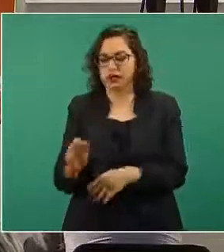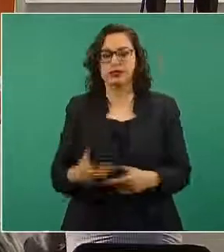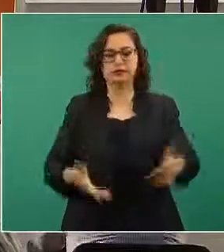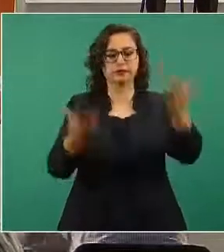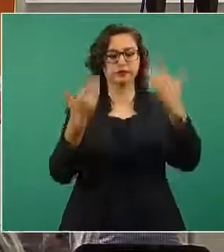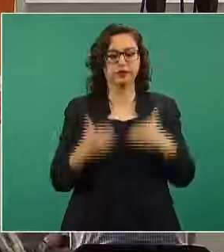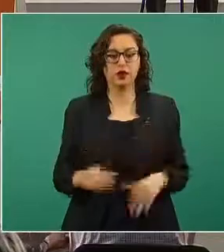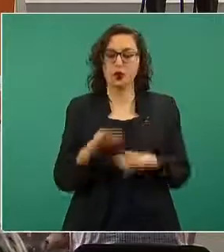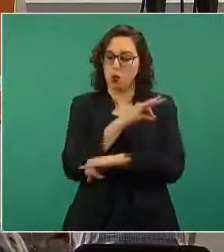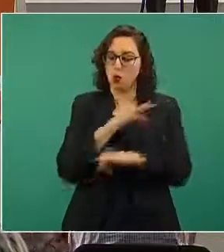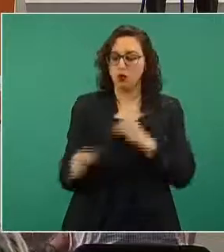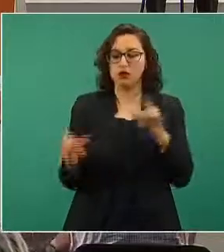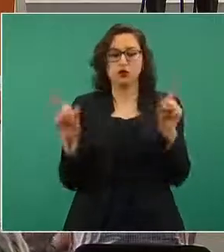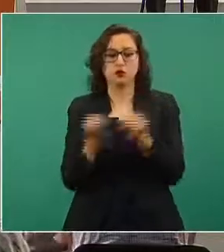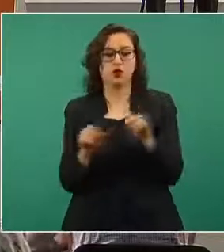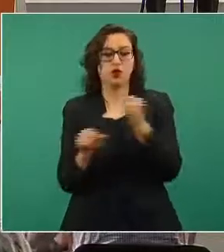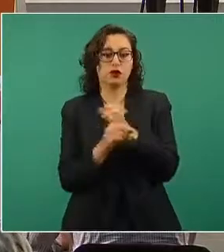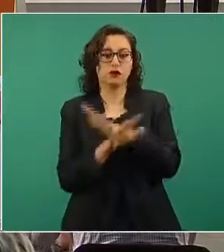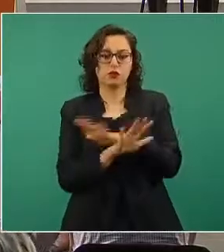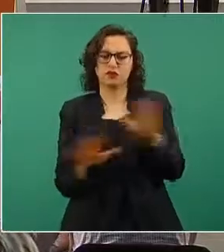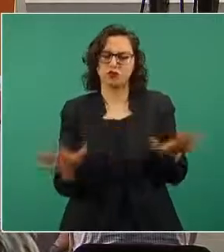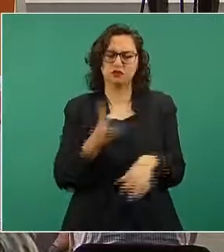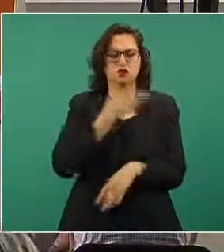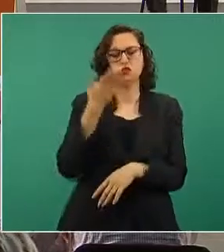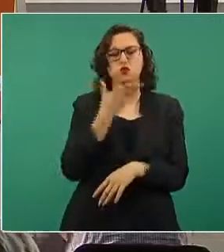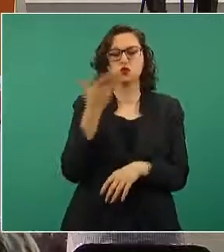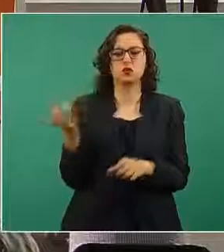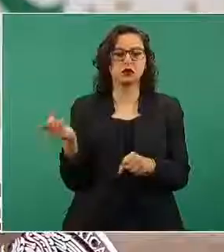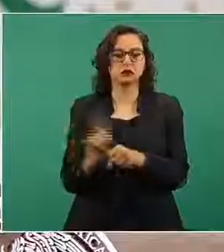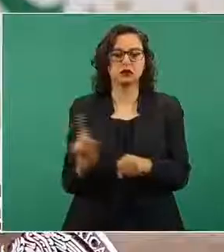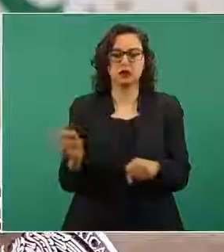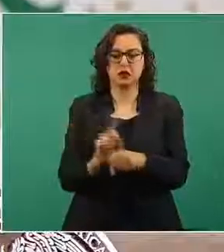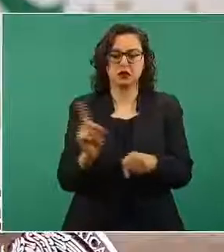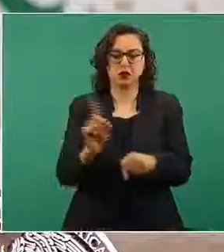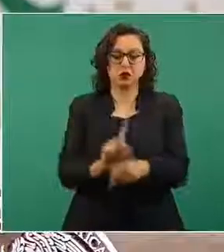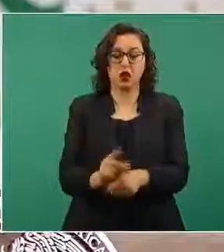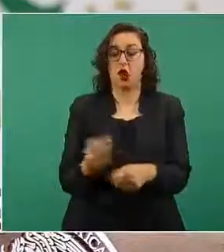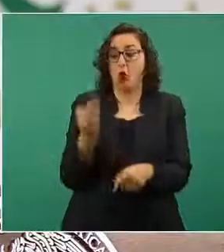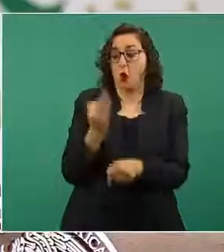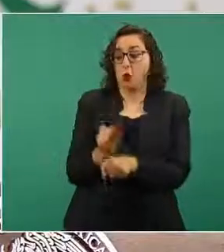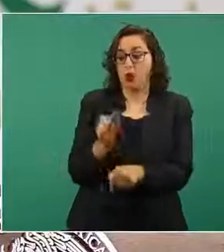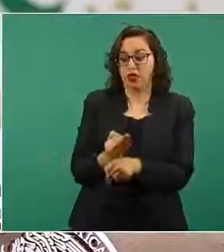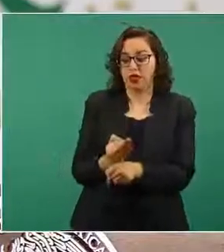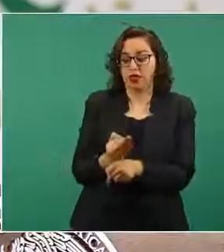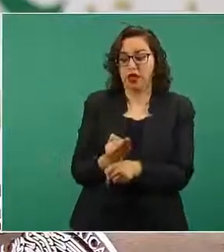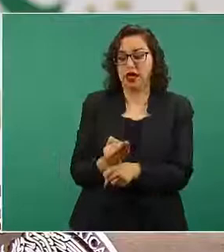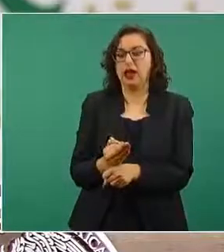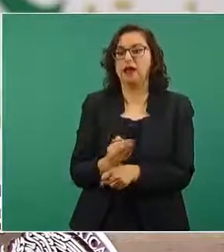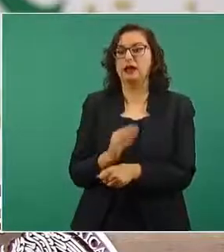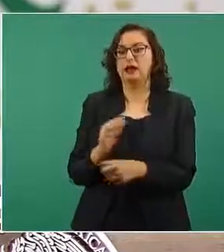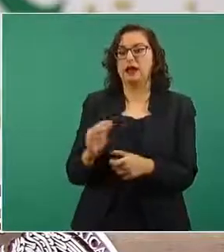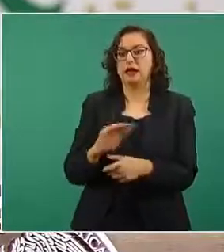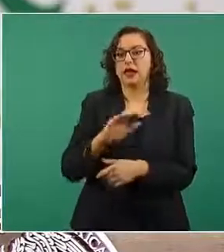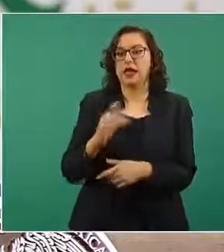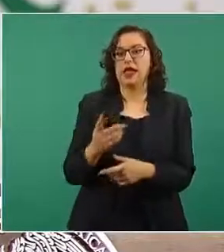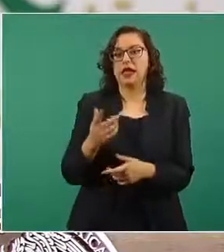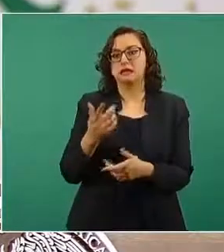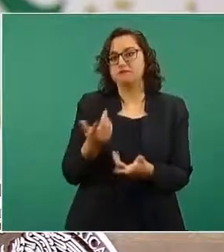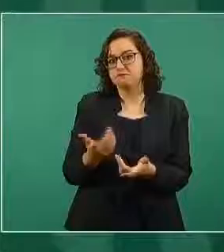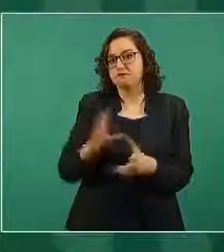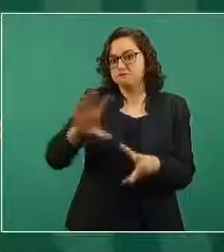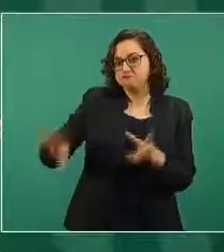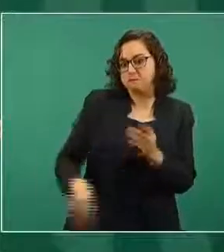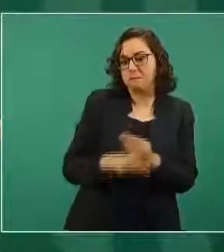que presentamos todas las tardes. Hemos actualizado las cifras de vacunación con el corte de las 22 horas de ayer por la